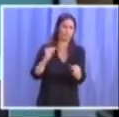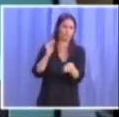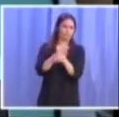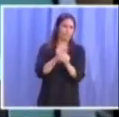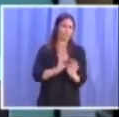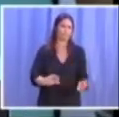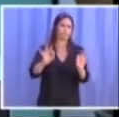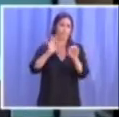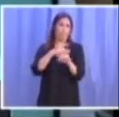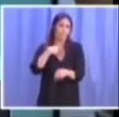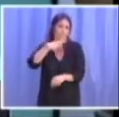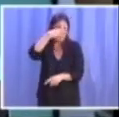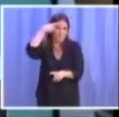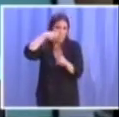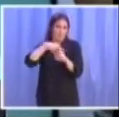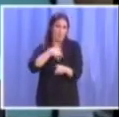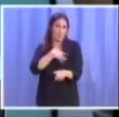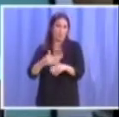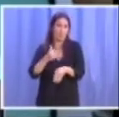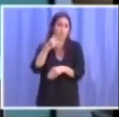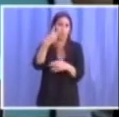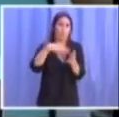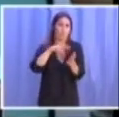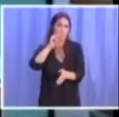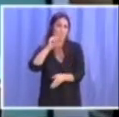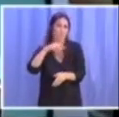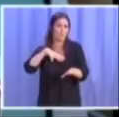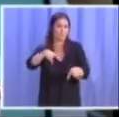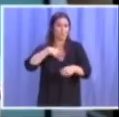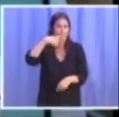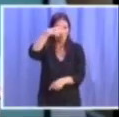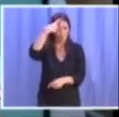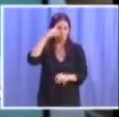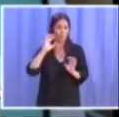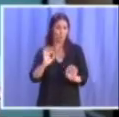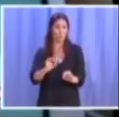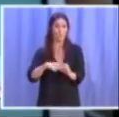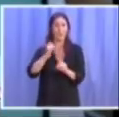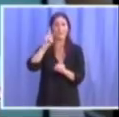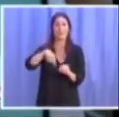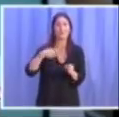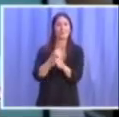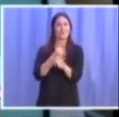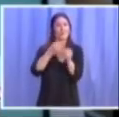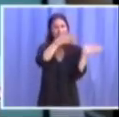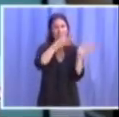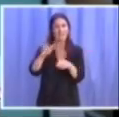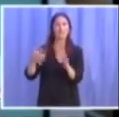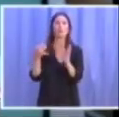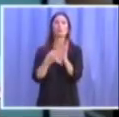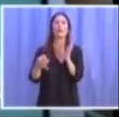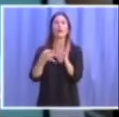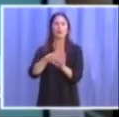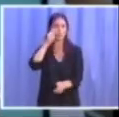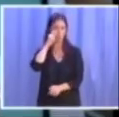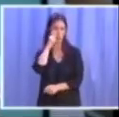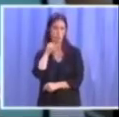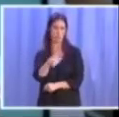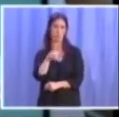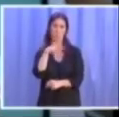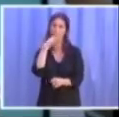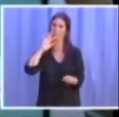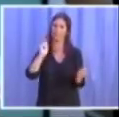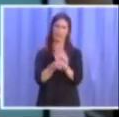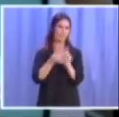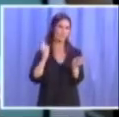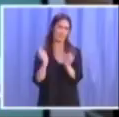la aspirante a ser capital europea de la cultura en 2031. Pero también trabajar sobre ese turismo de calidad que estamos necesitando, para lo que hay que hacer bastantes